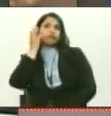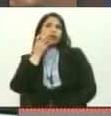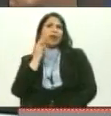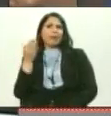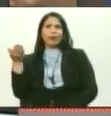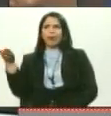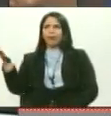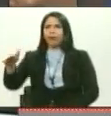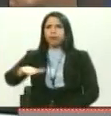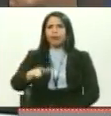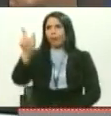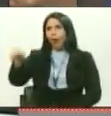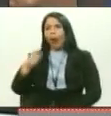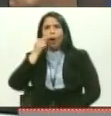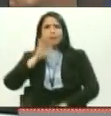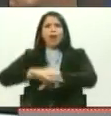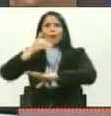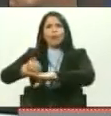asesino